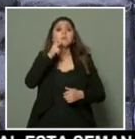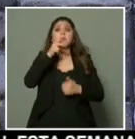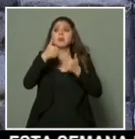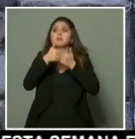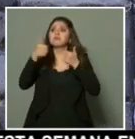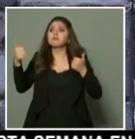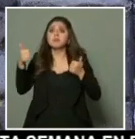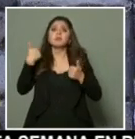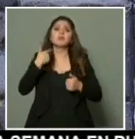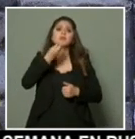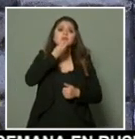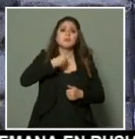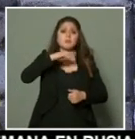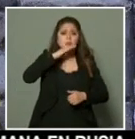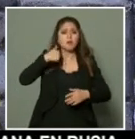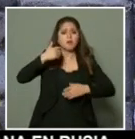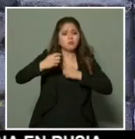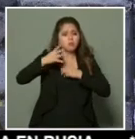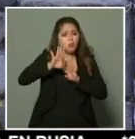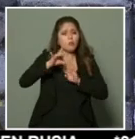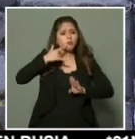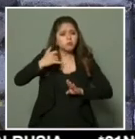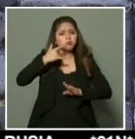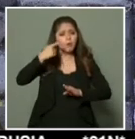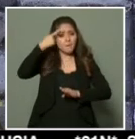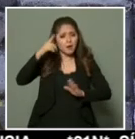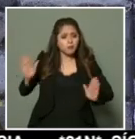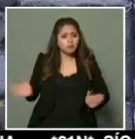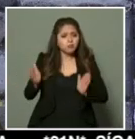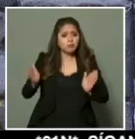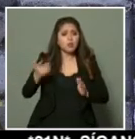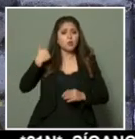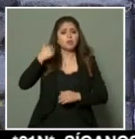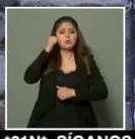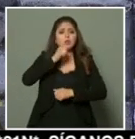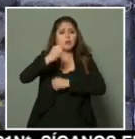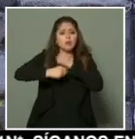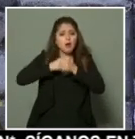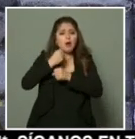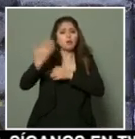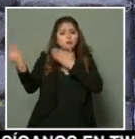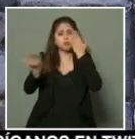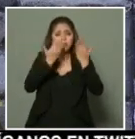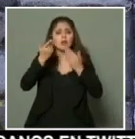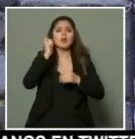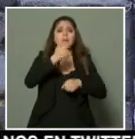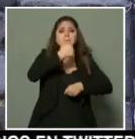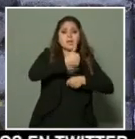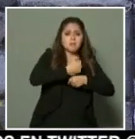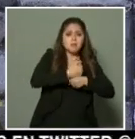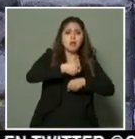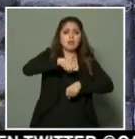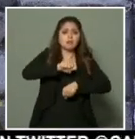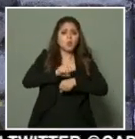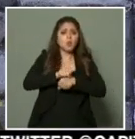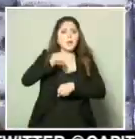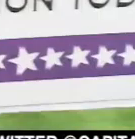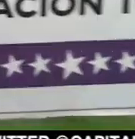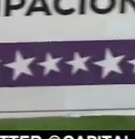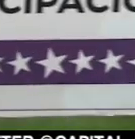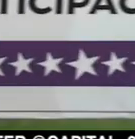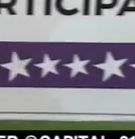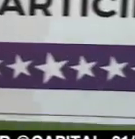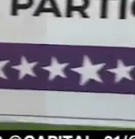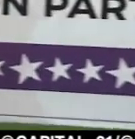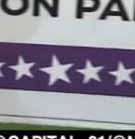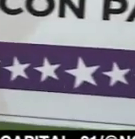del acuaférico. También dijo que será necesario instalar sistemas de captación de agua de lluvia en más de 2 millones de hogares. Por